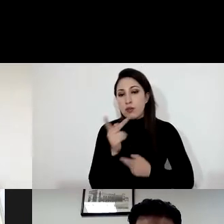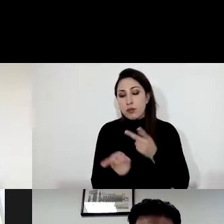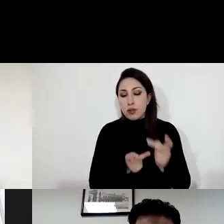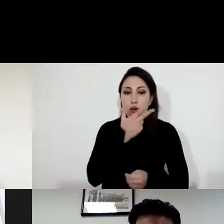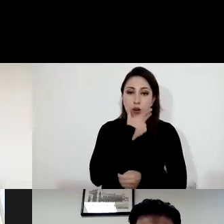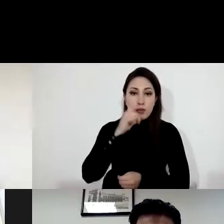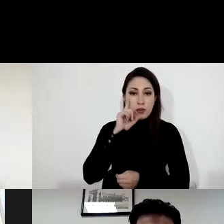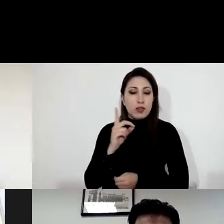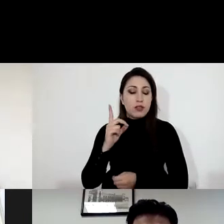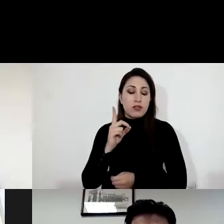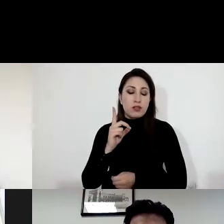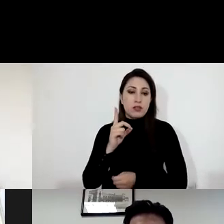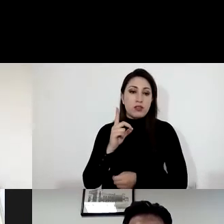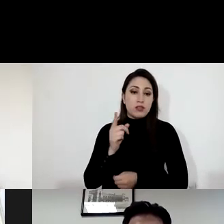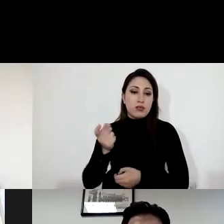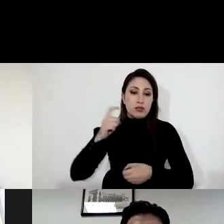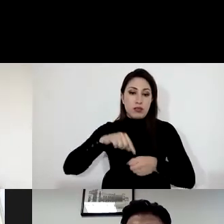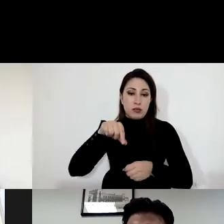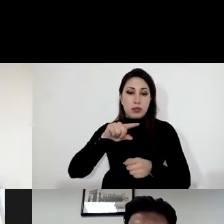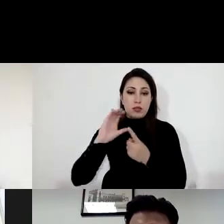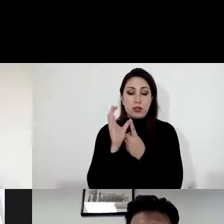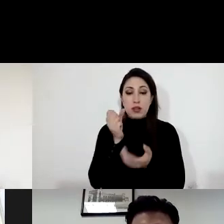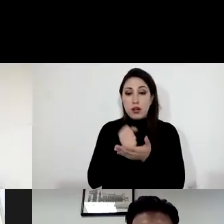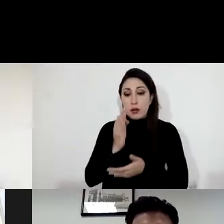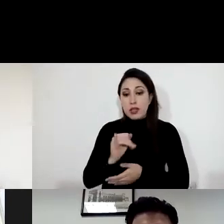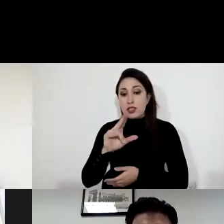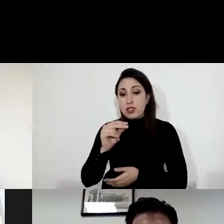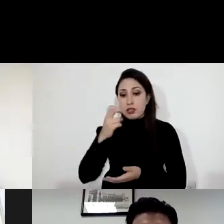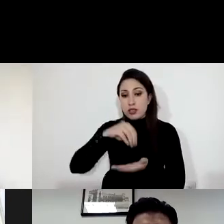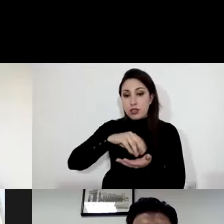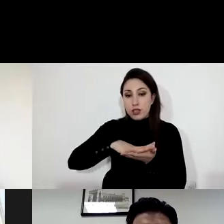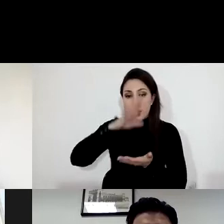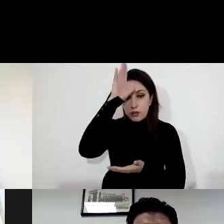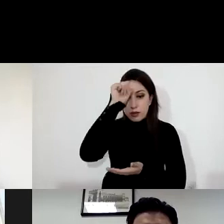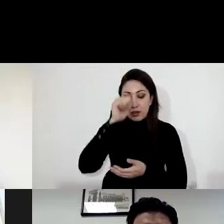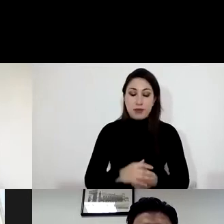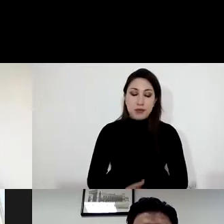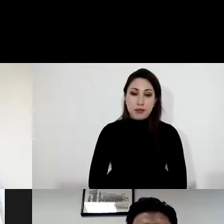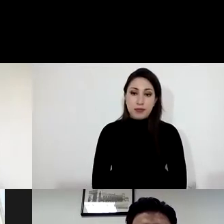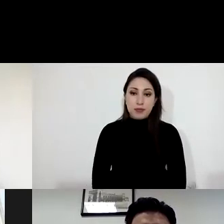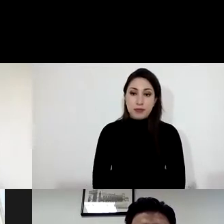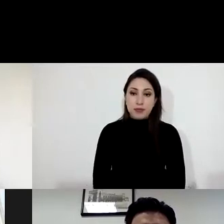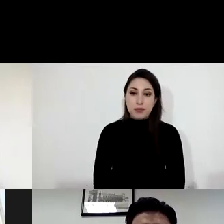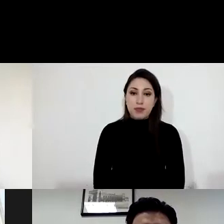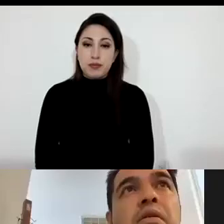de este comité si se aprueba en estos términos el acuerdo de referencia.